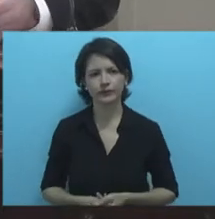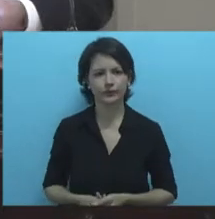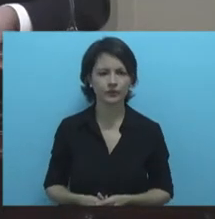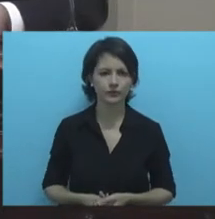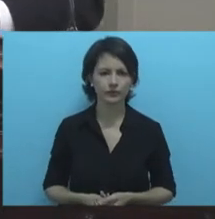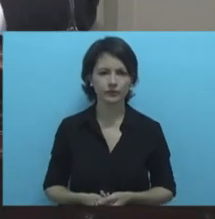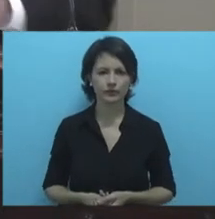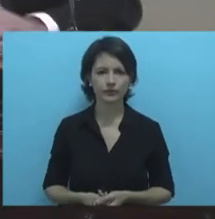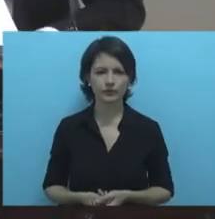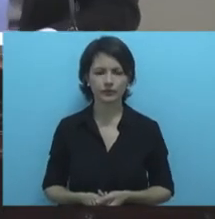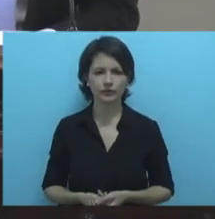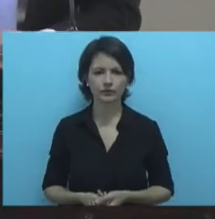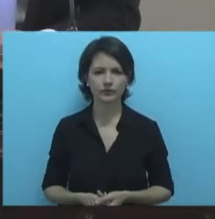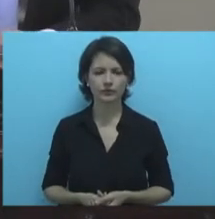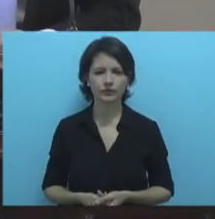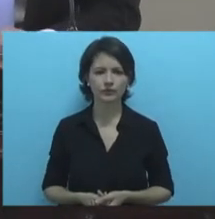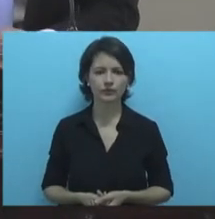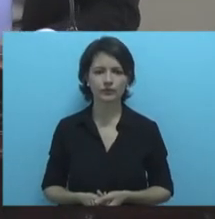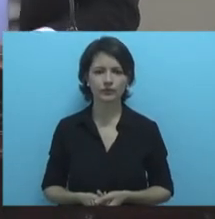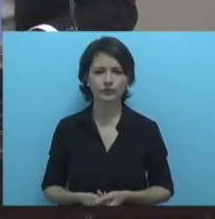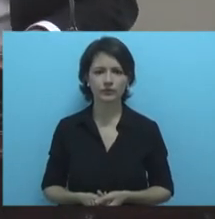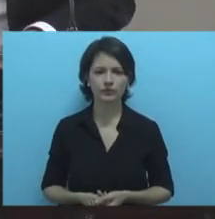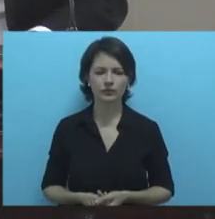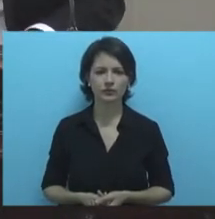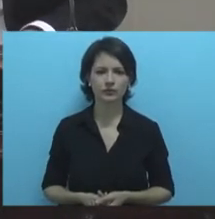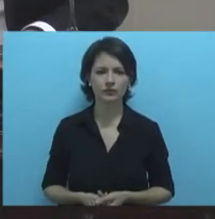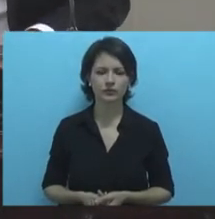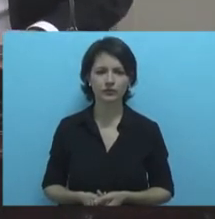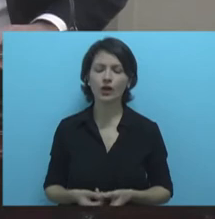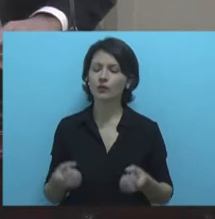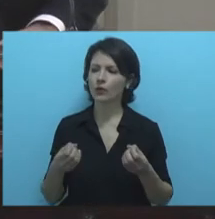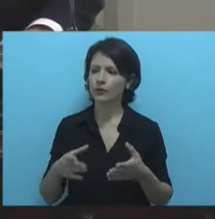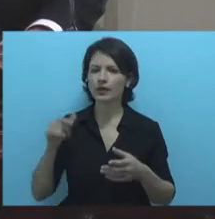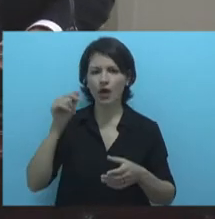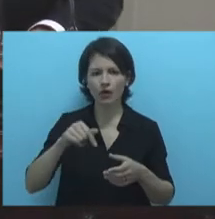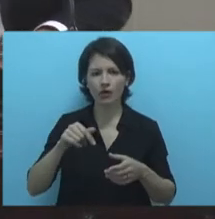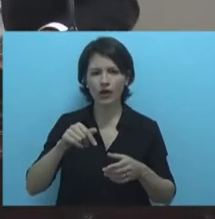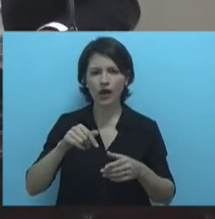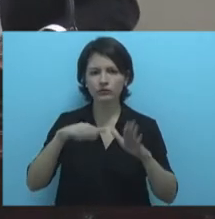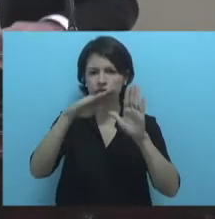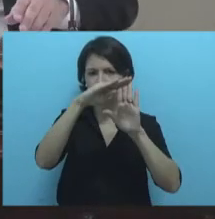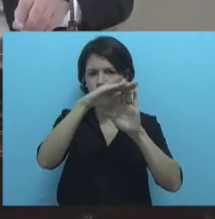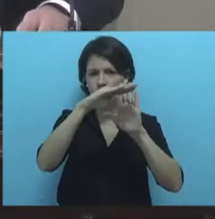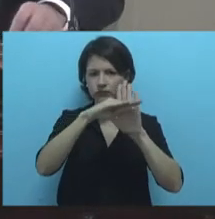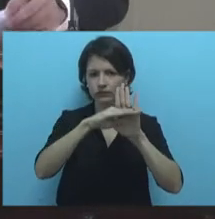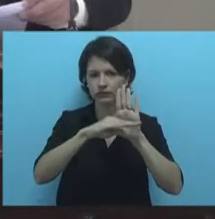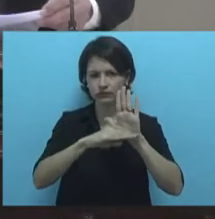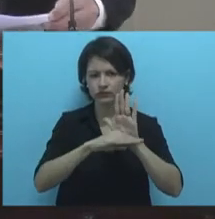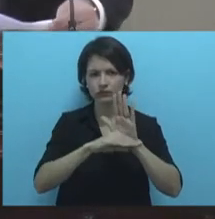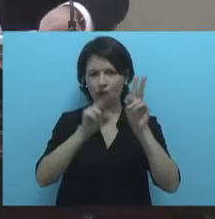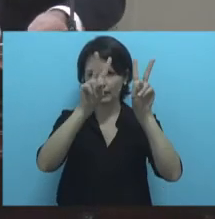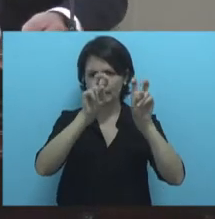de conformidad a lo resuelto por la cámara en su oportunidad se deben considerar como